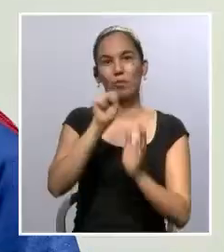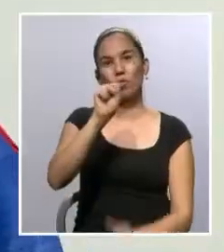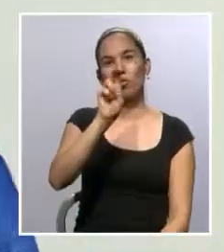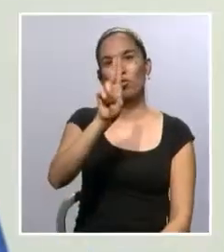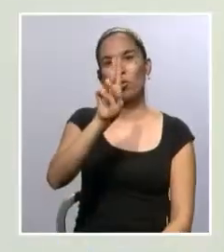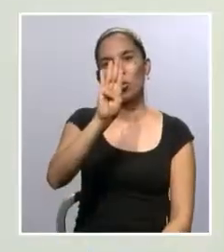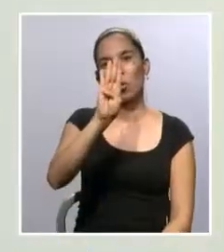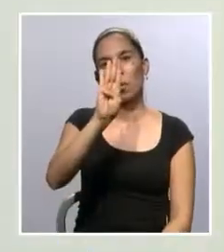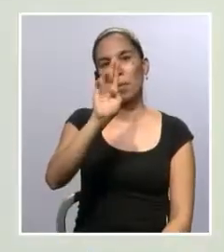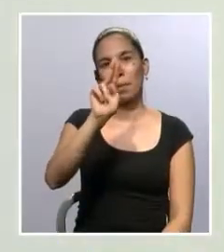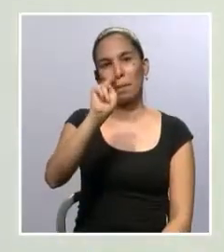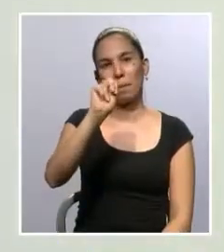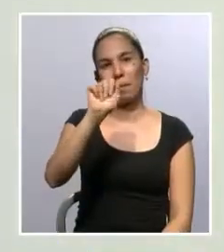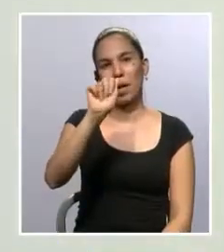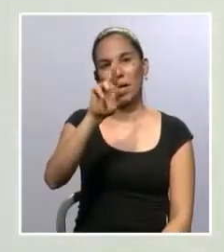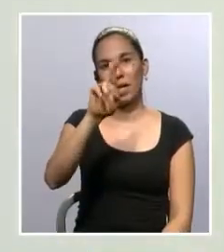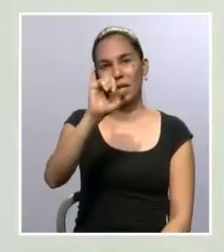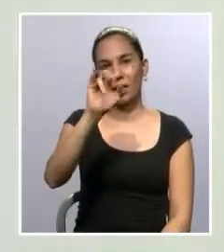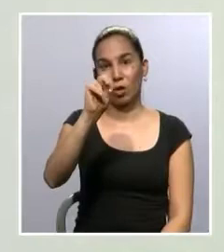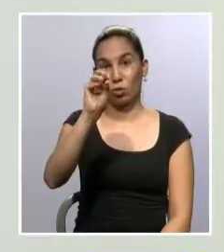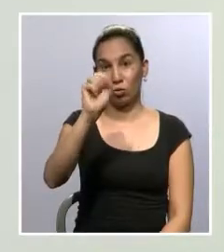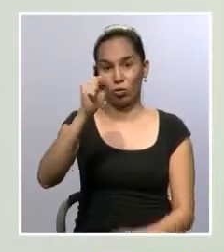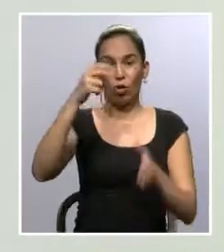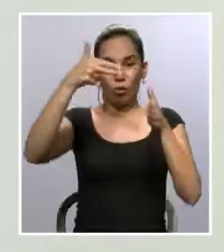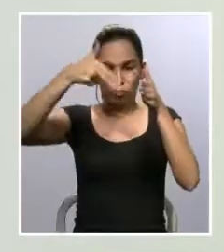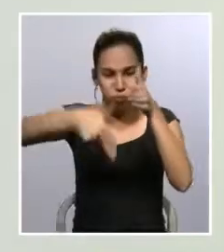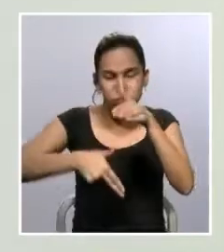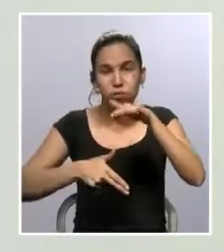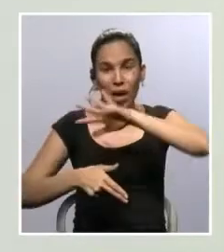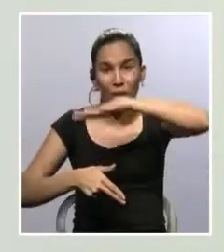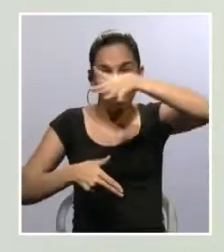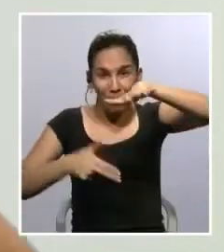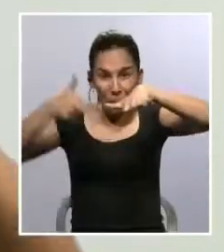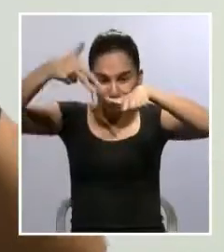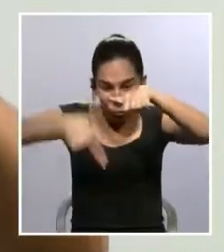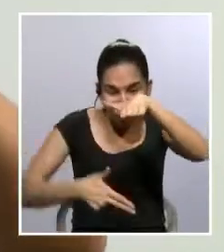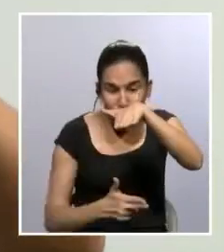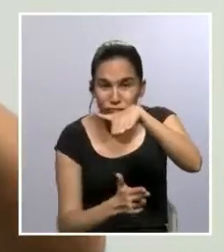Algunos piensan que los submarinos tienen un mecanismo ahí